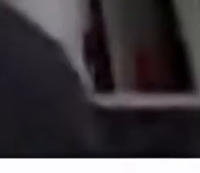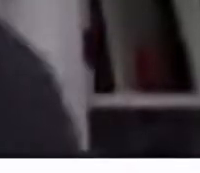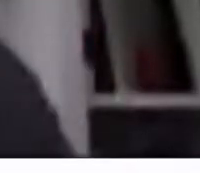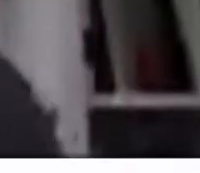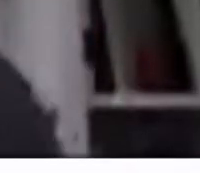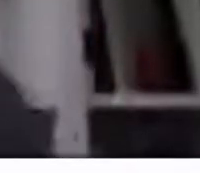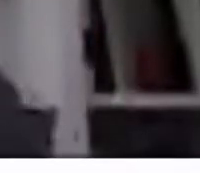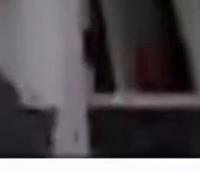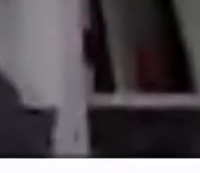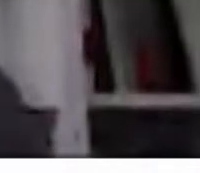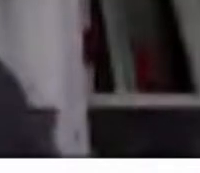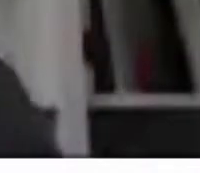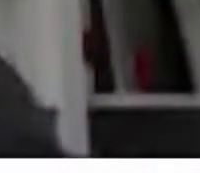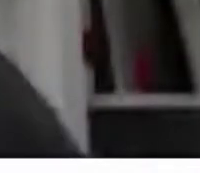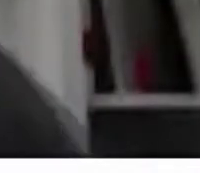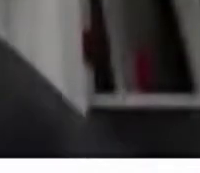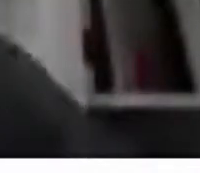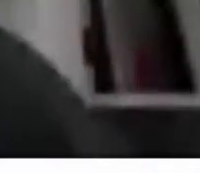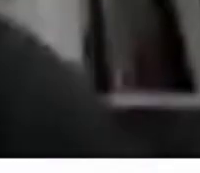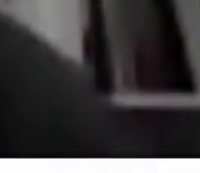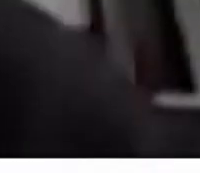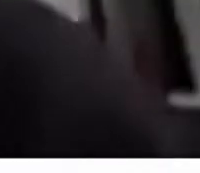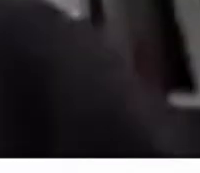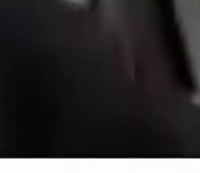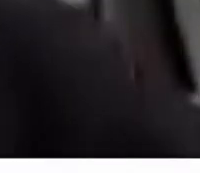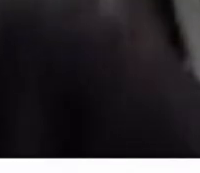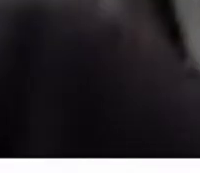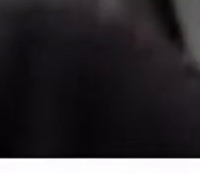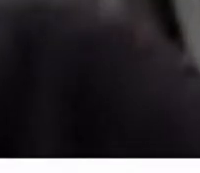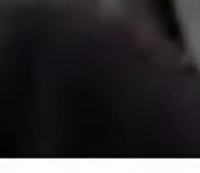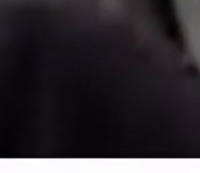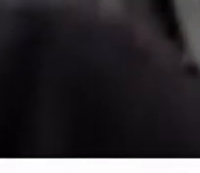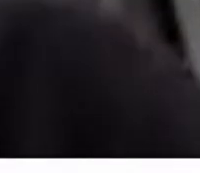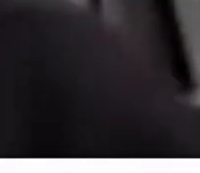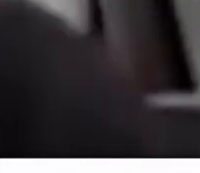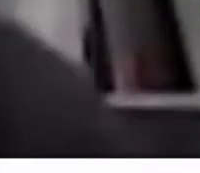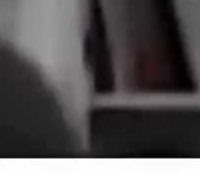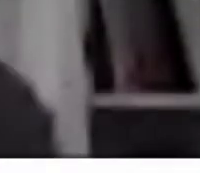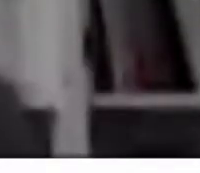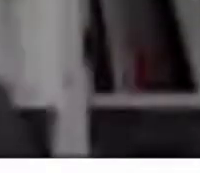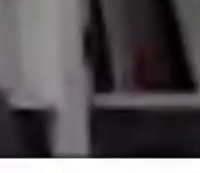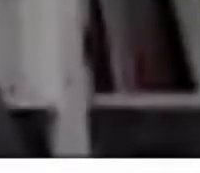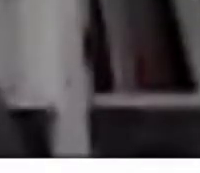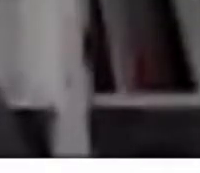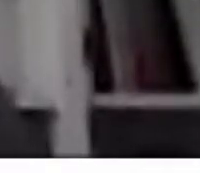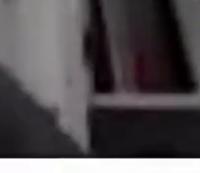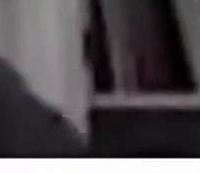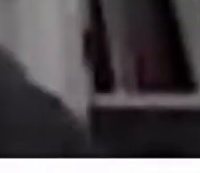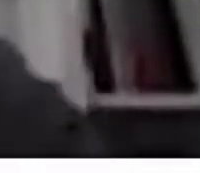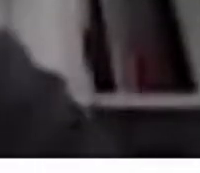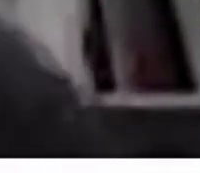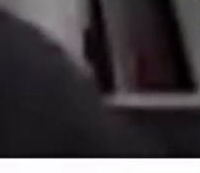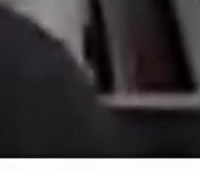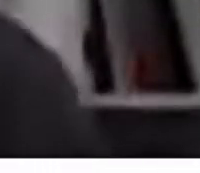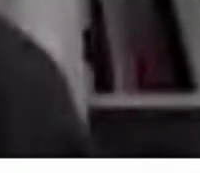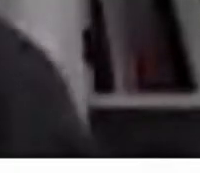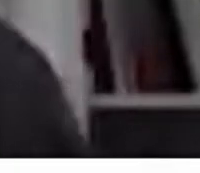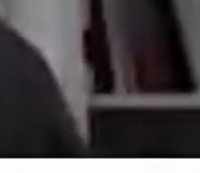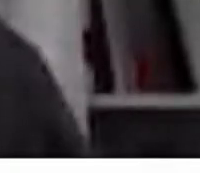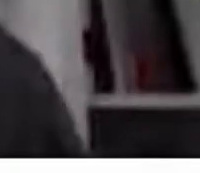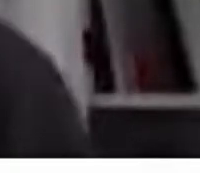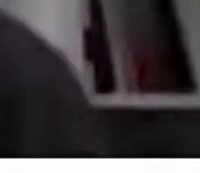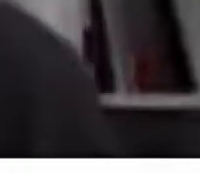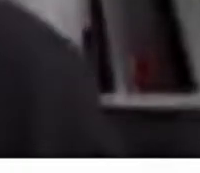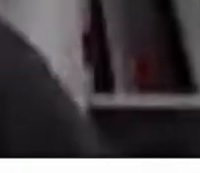cara. El problema inflacionario en la Argentina se resuelve por un cambio estructural de nuestra